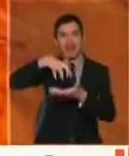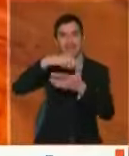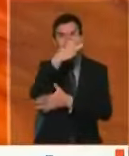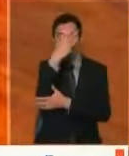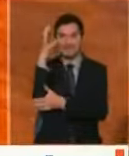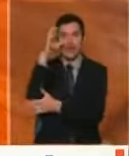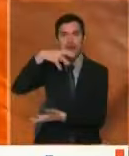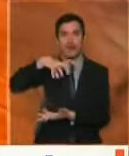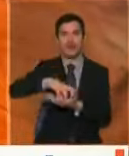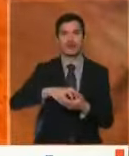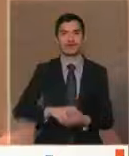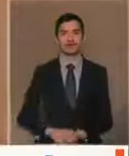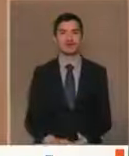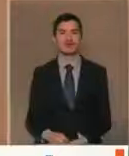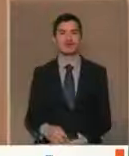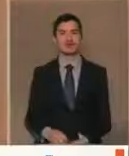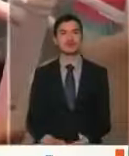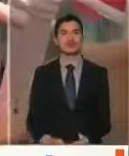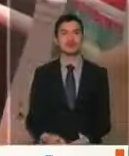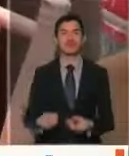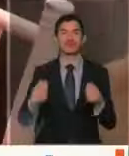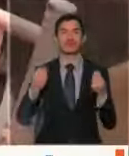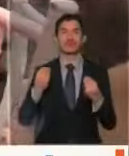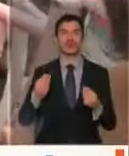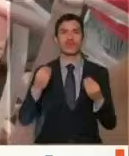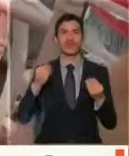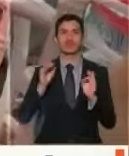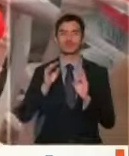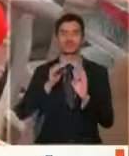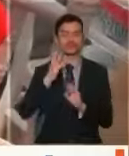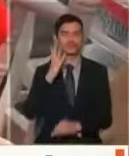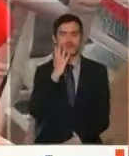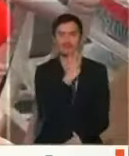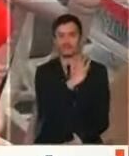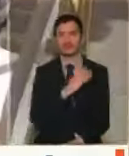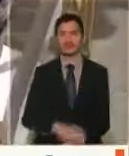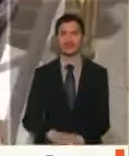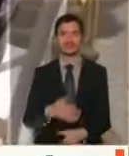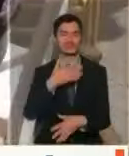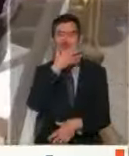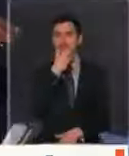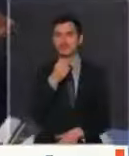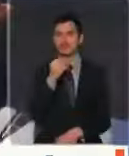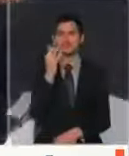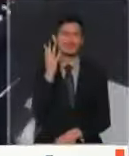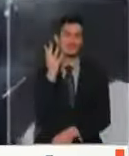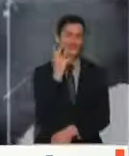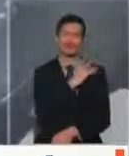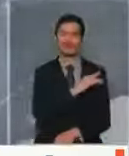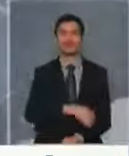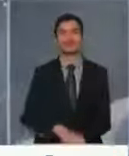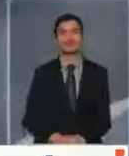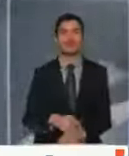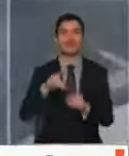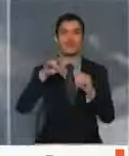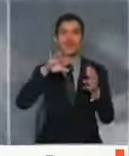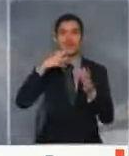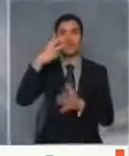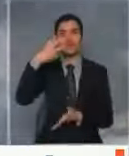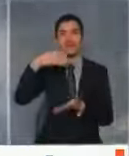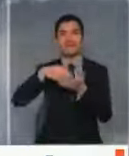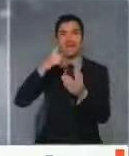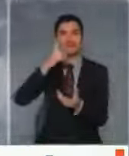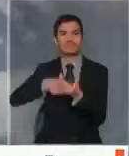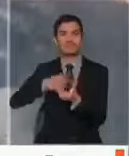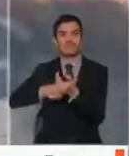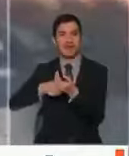longanicida, esta 100% Chillán. Bueno. Espectacular, maravilloso, exquisito. Son aproximadamente 3.000 choripanes los que